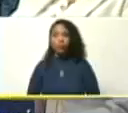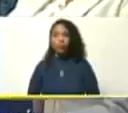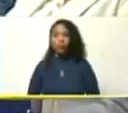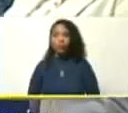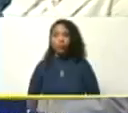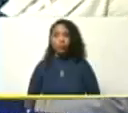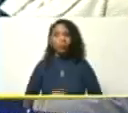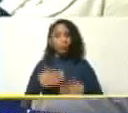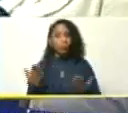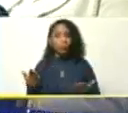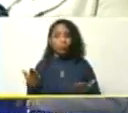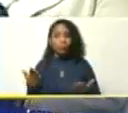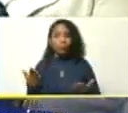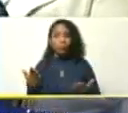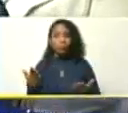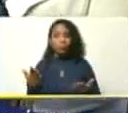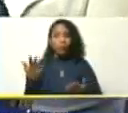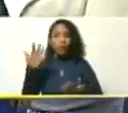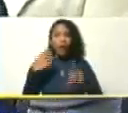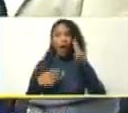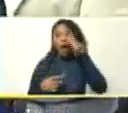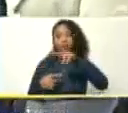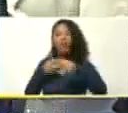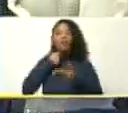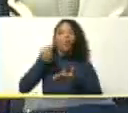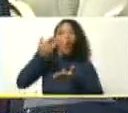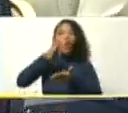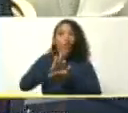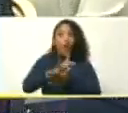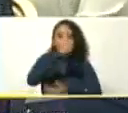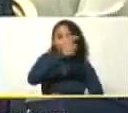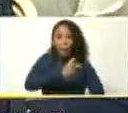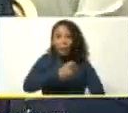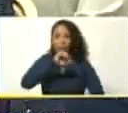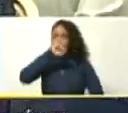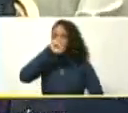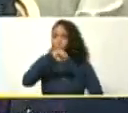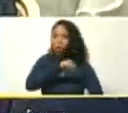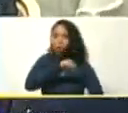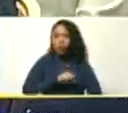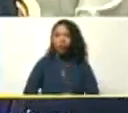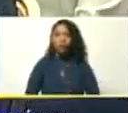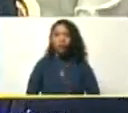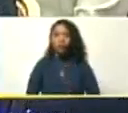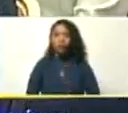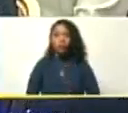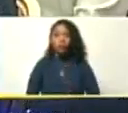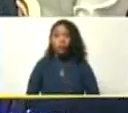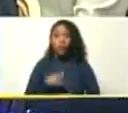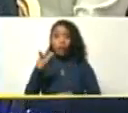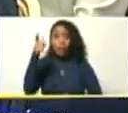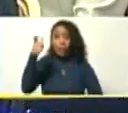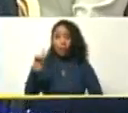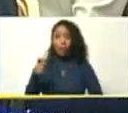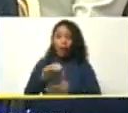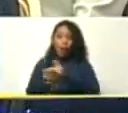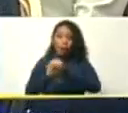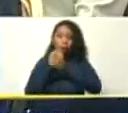está el ver morir a los seres amados, entre ellos a los